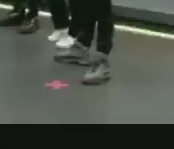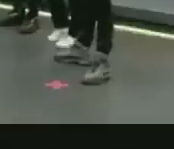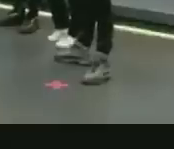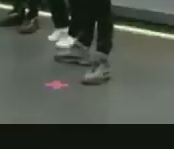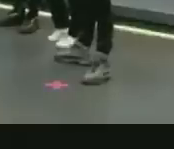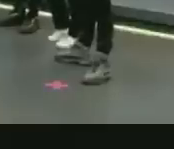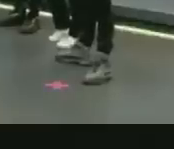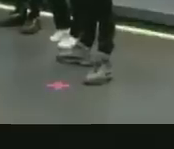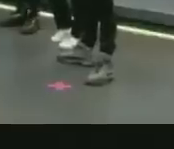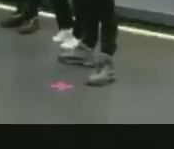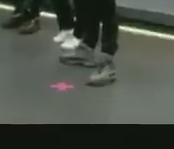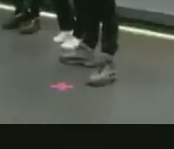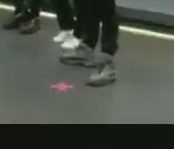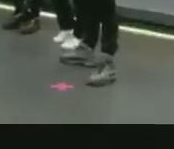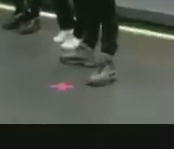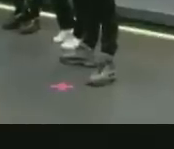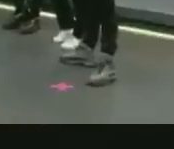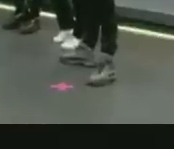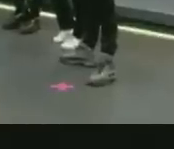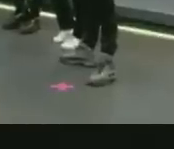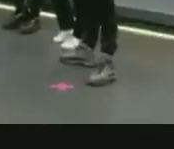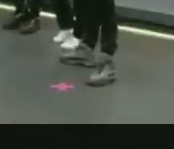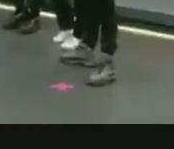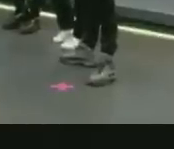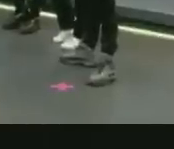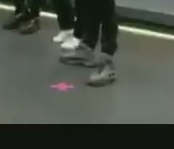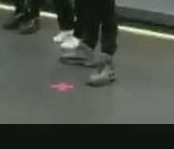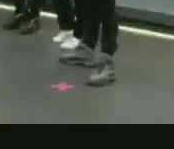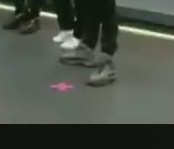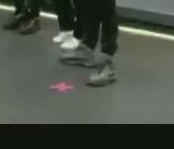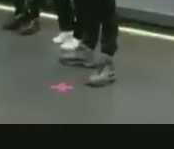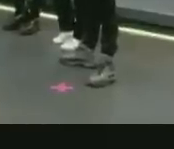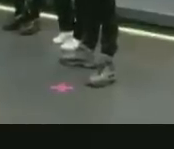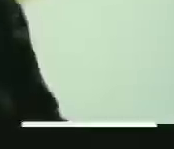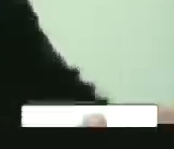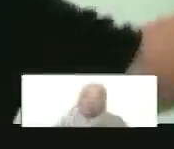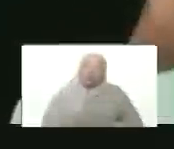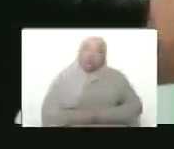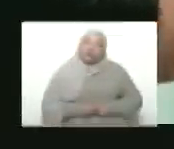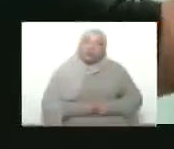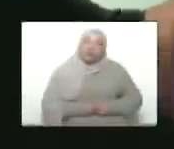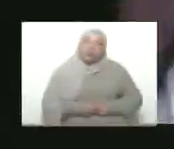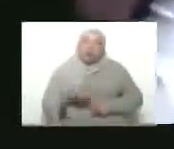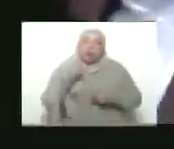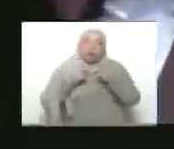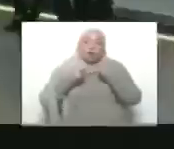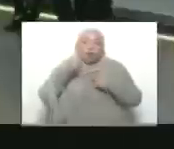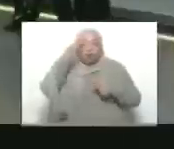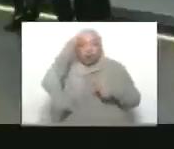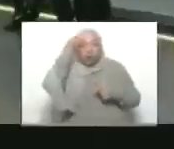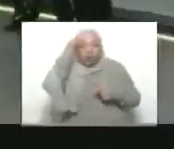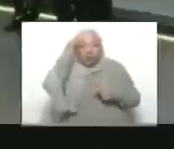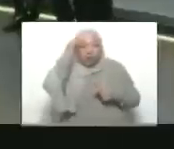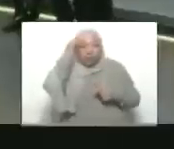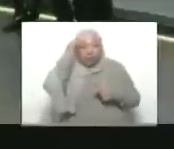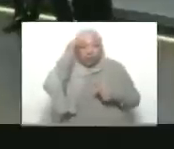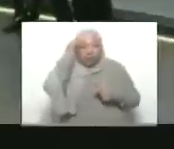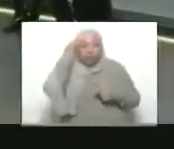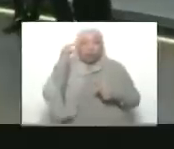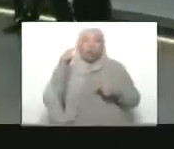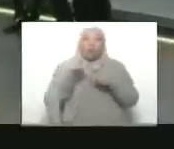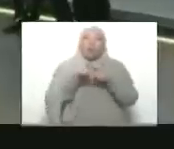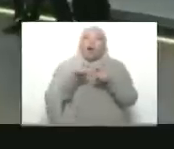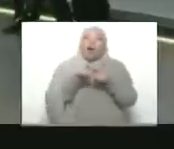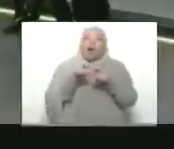peinado y el color del cabello de Javier chico se parece a Neymar Junior Oye